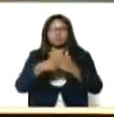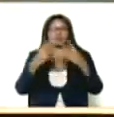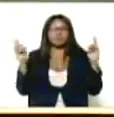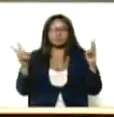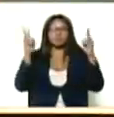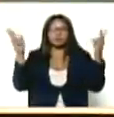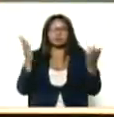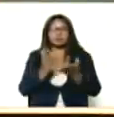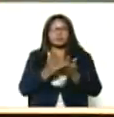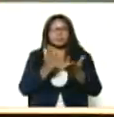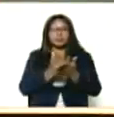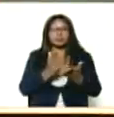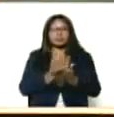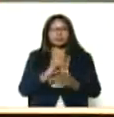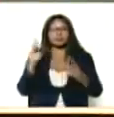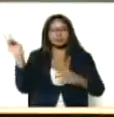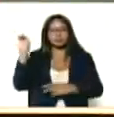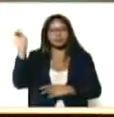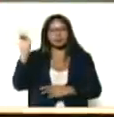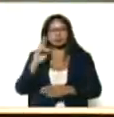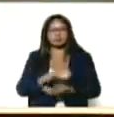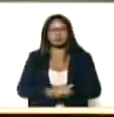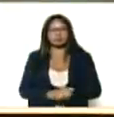¡Hasta la victoria siempre, Venezuela!